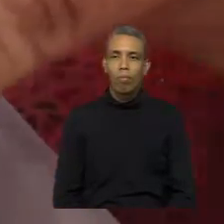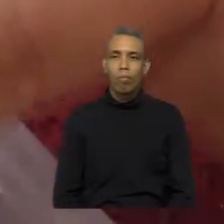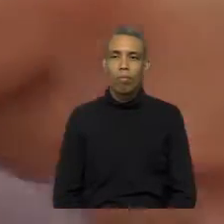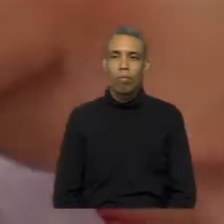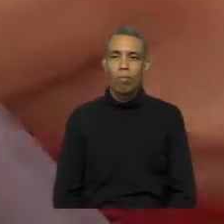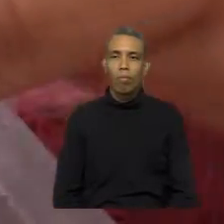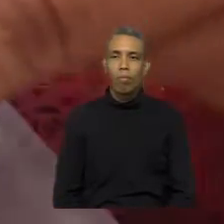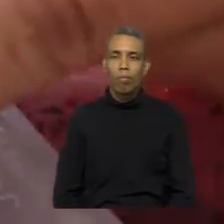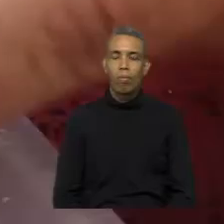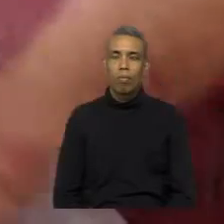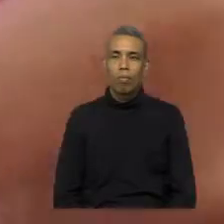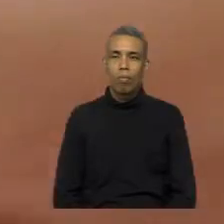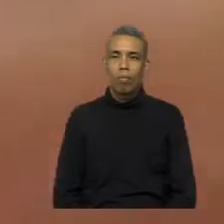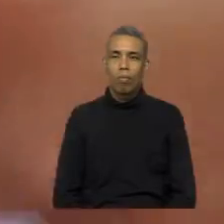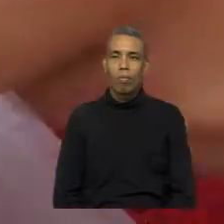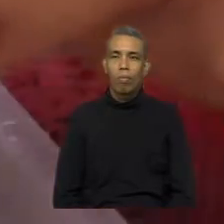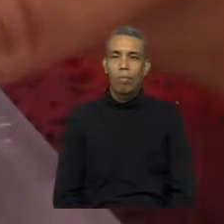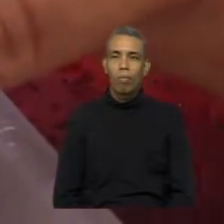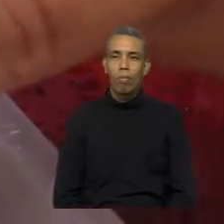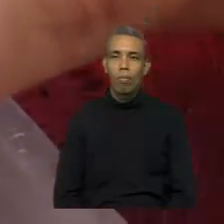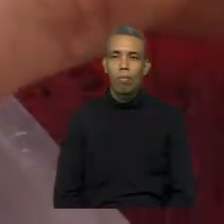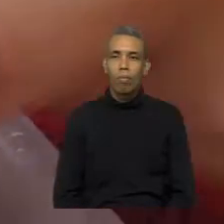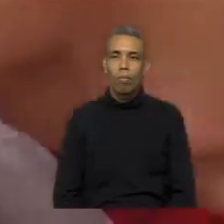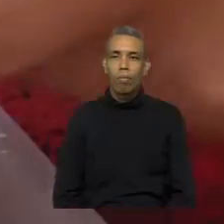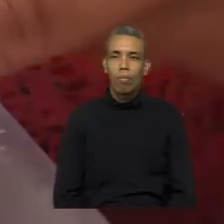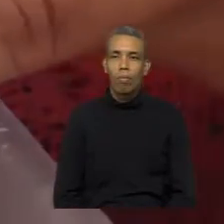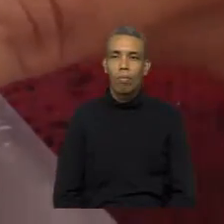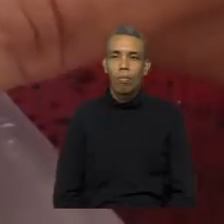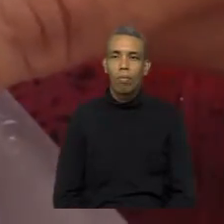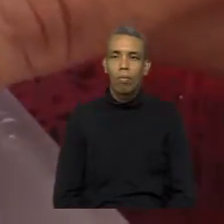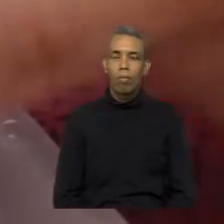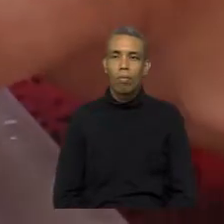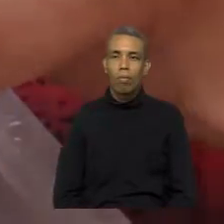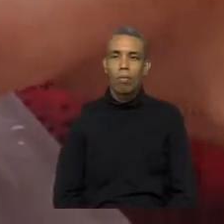aderezar y decorar el montaje del ceviche.